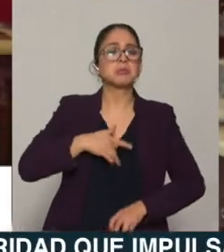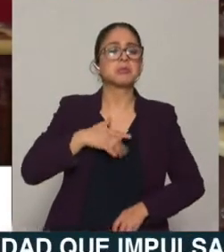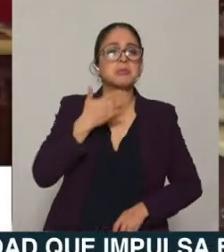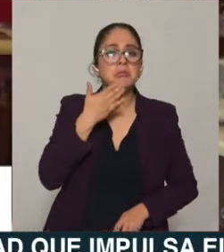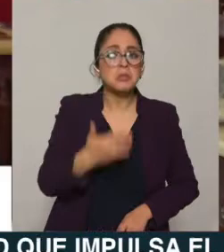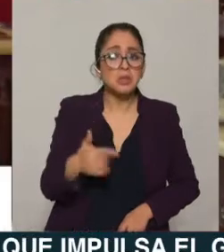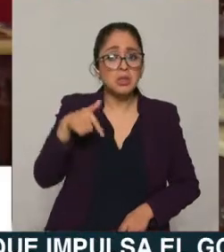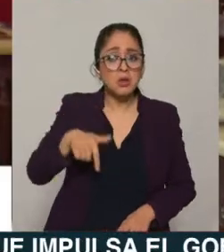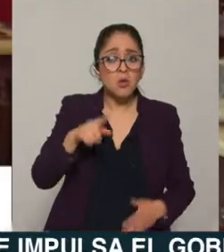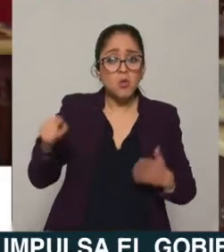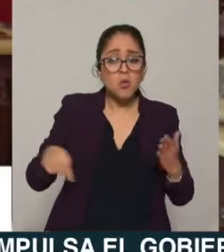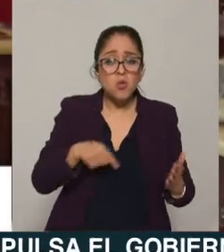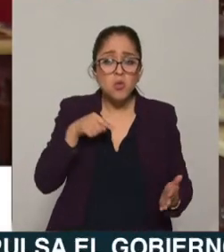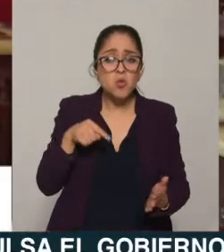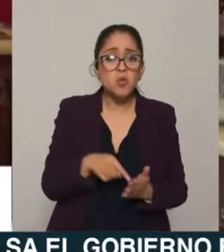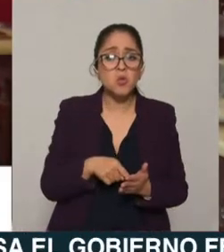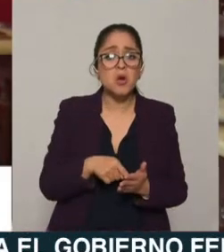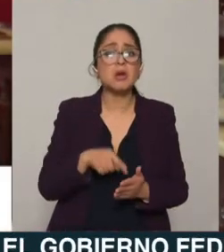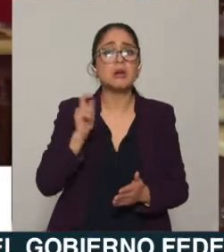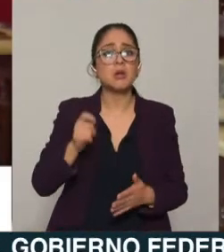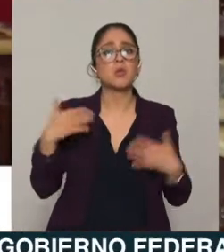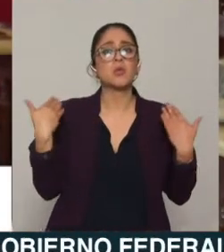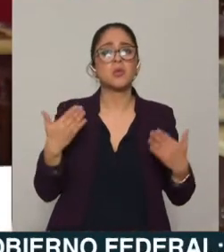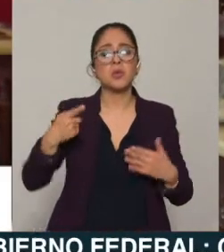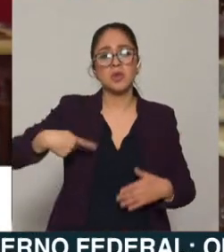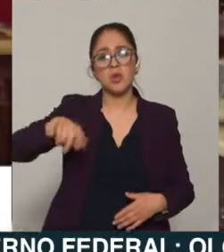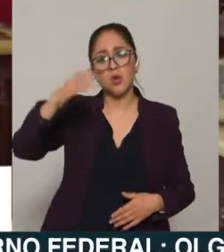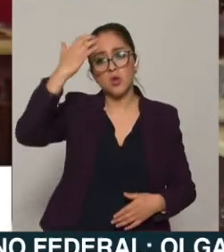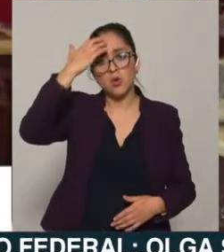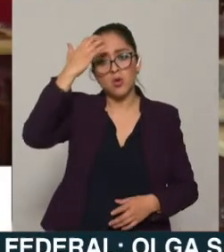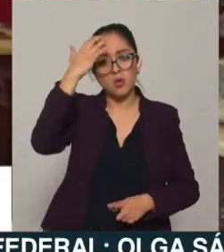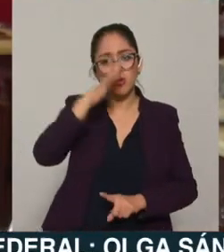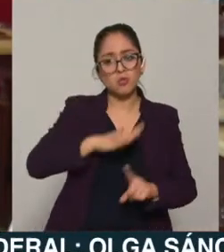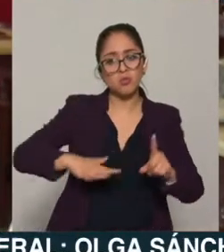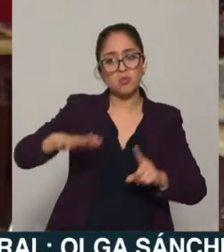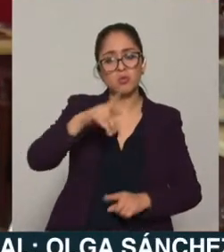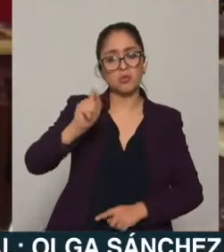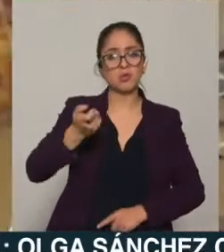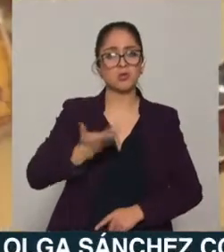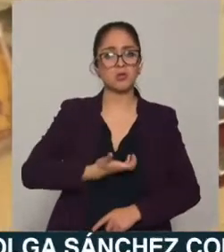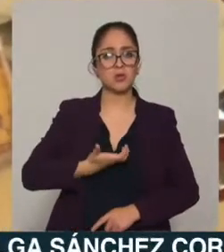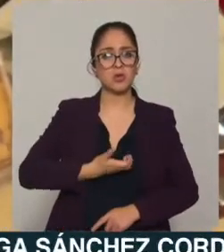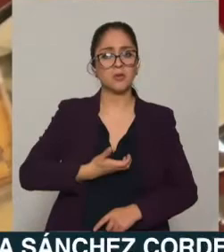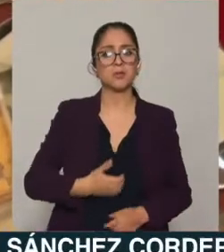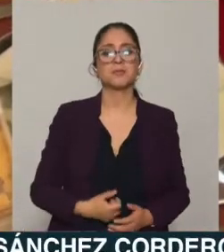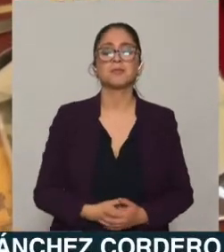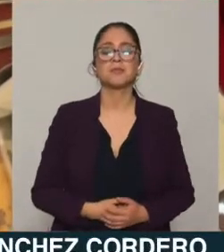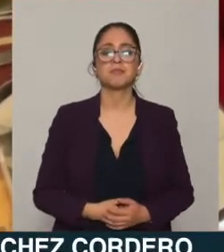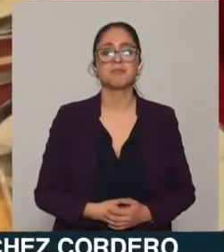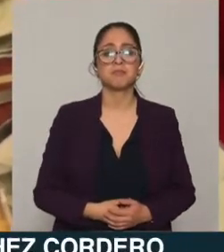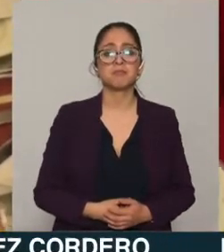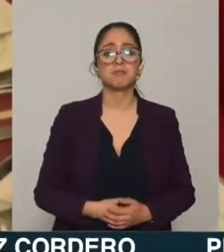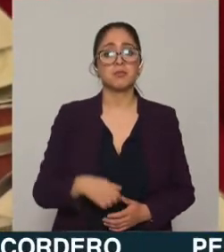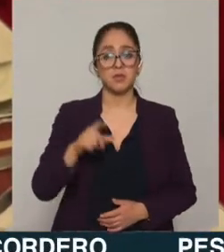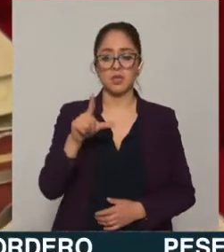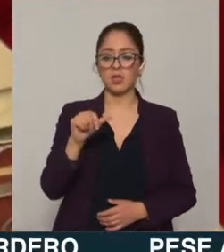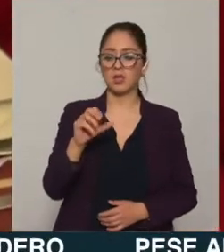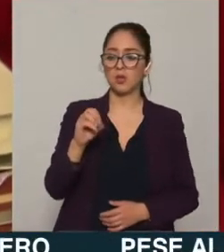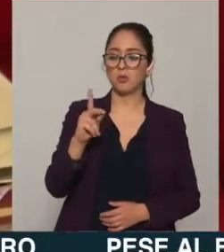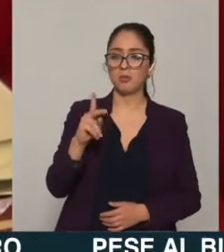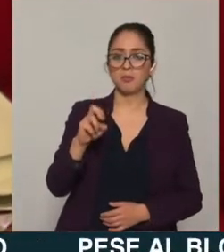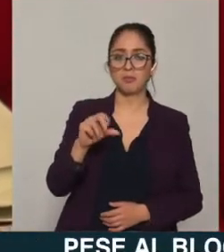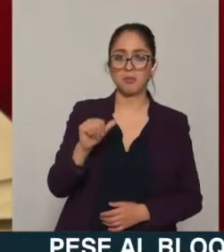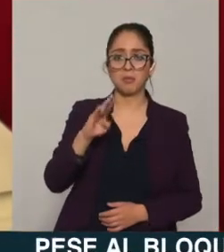pues realmente es muy popular entre todo lo que es el centro histórico. Por esta razón, la Ópera Bar ha